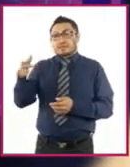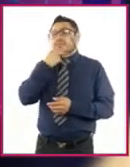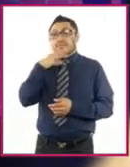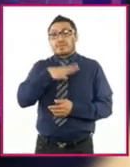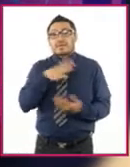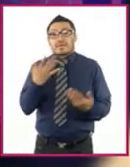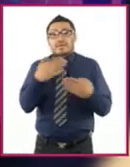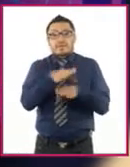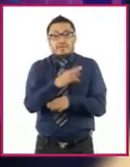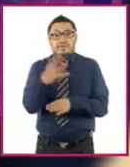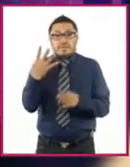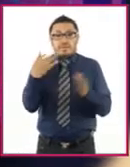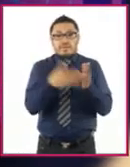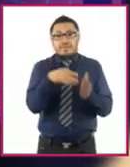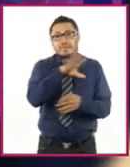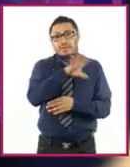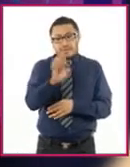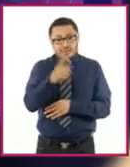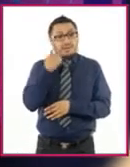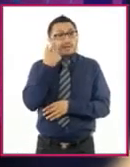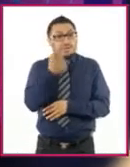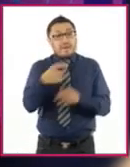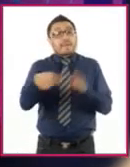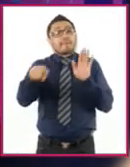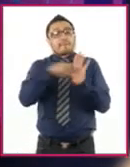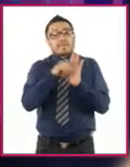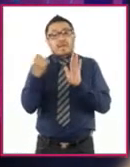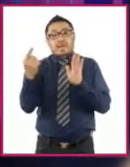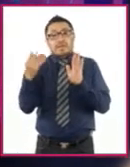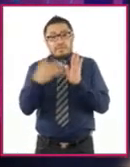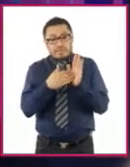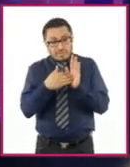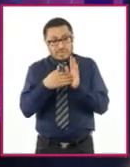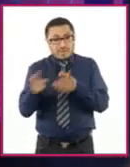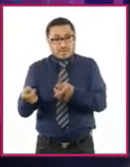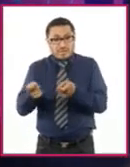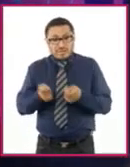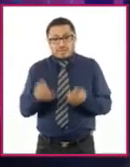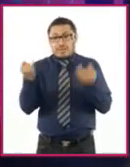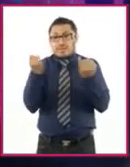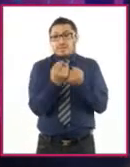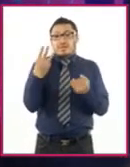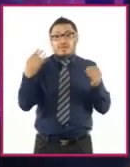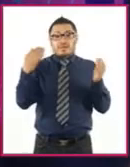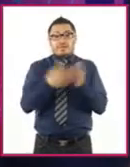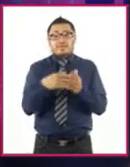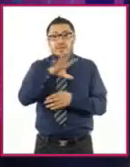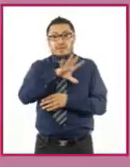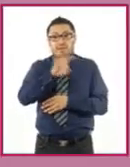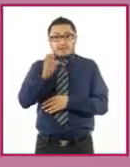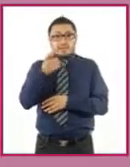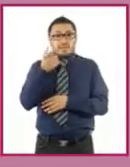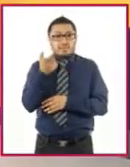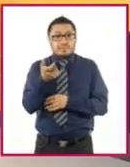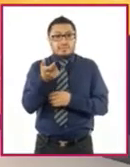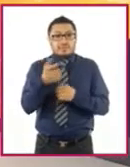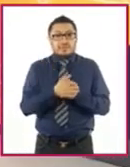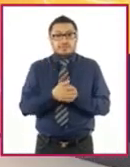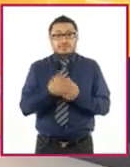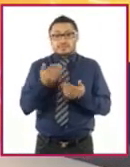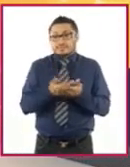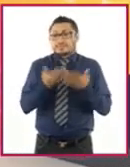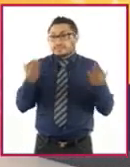cuenta 4,500 pesos menos 1,000 pesos igual a 3,500 pesos.